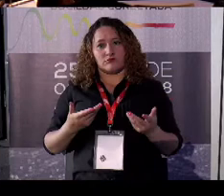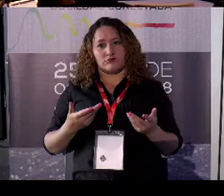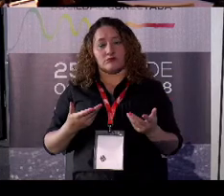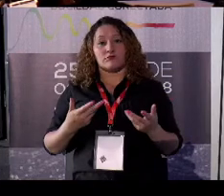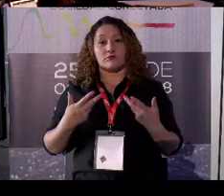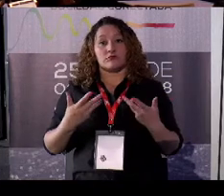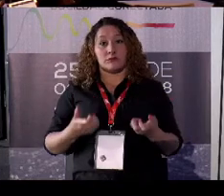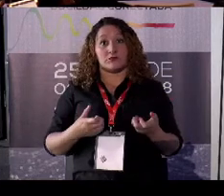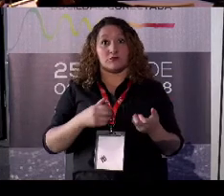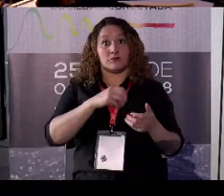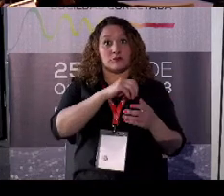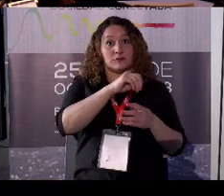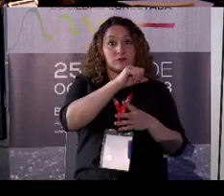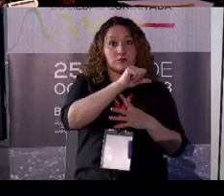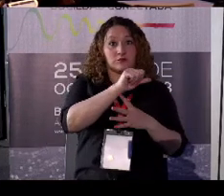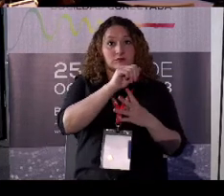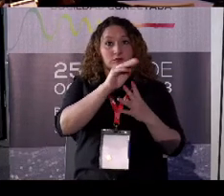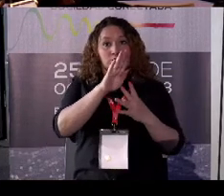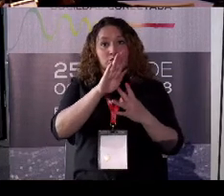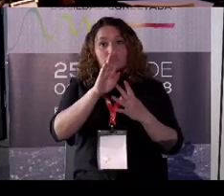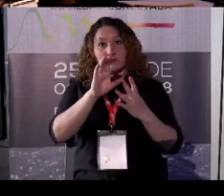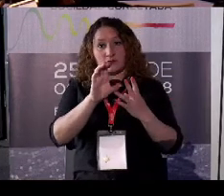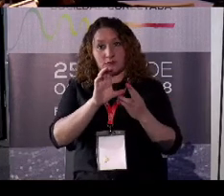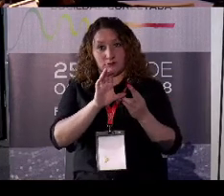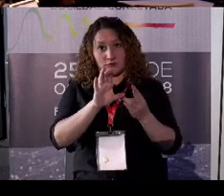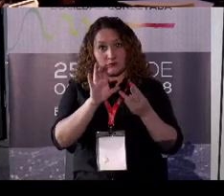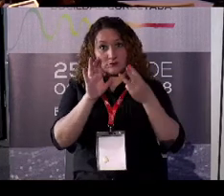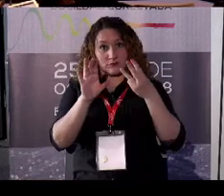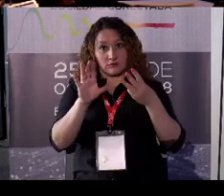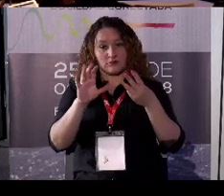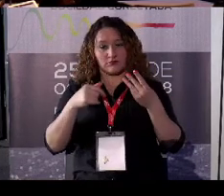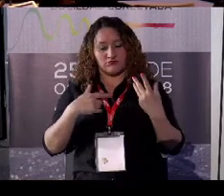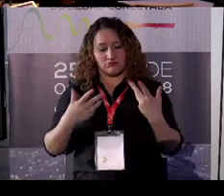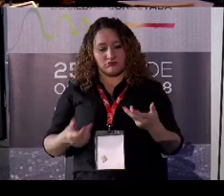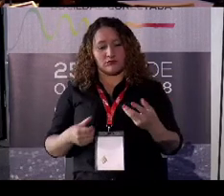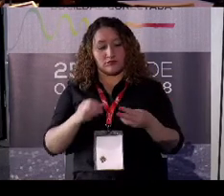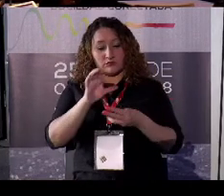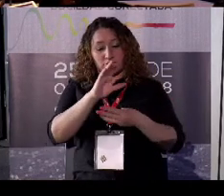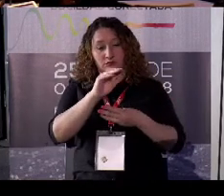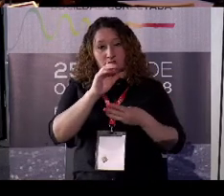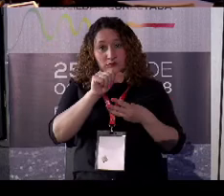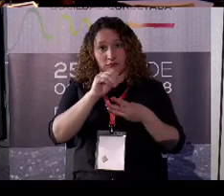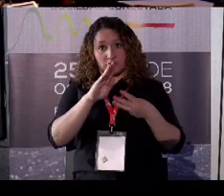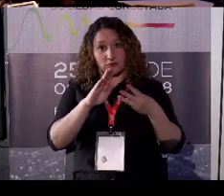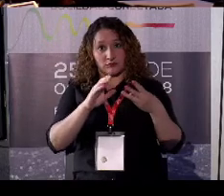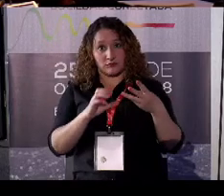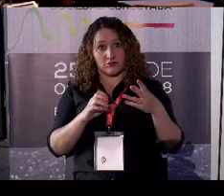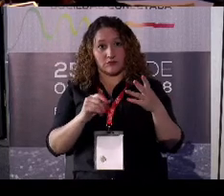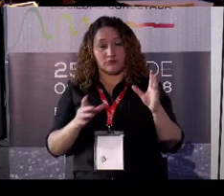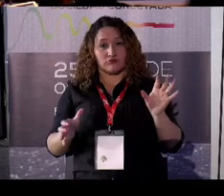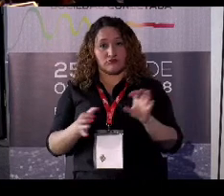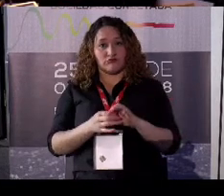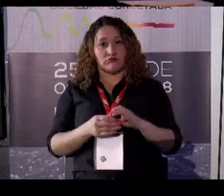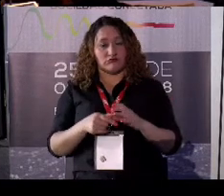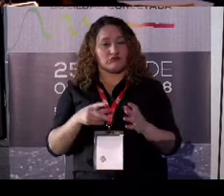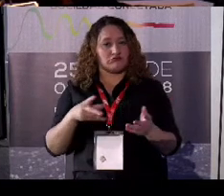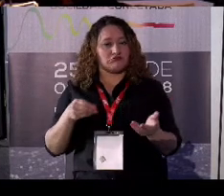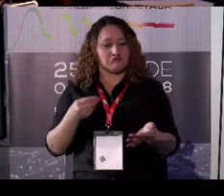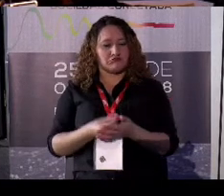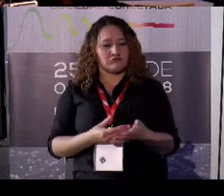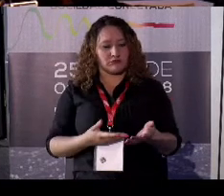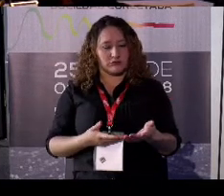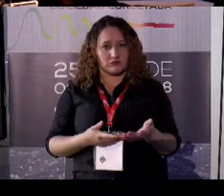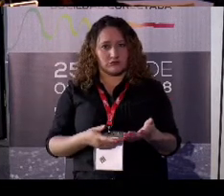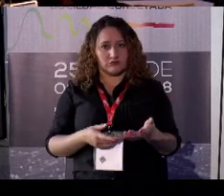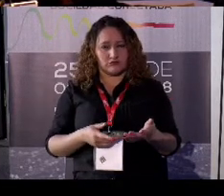A, B y C y ofrezco esta cantidad de plata por A, B y C. Yo no tendría que decir cuánto por A, cuánto por B,